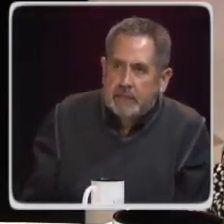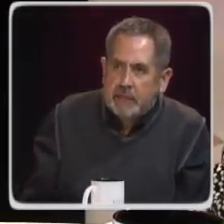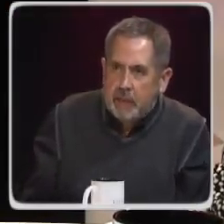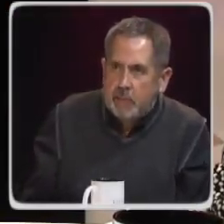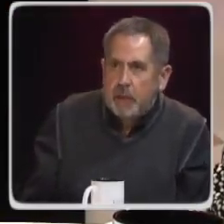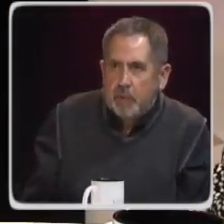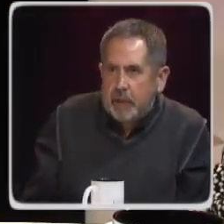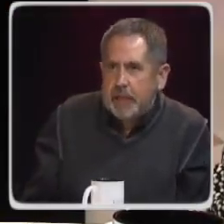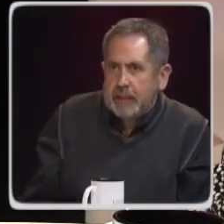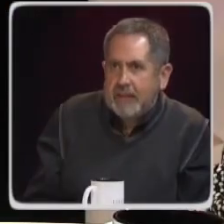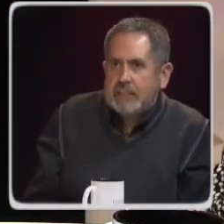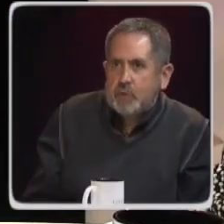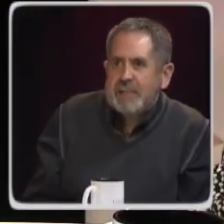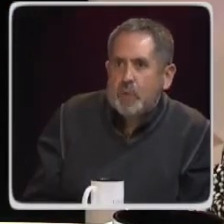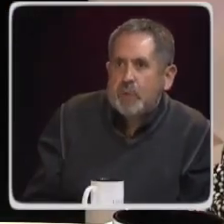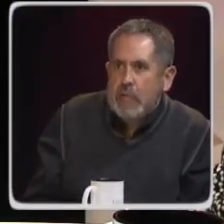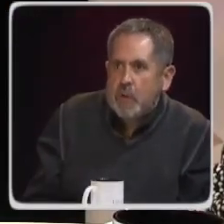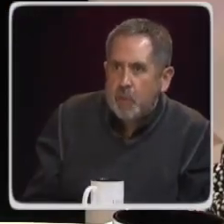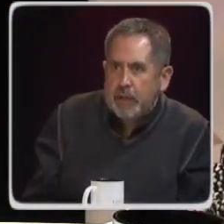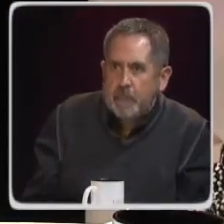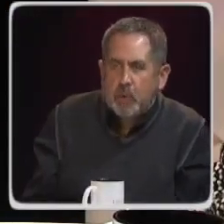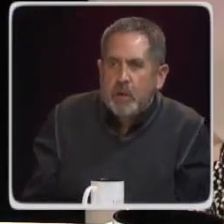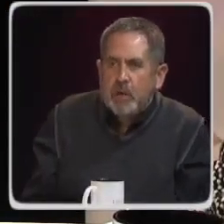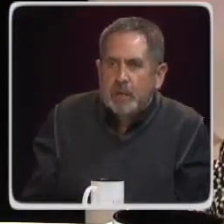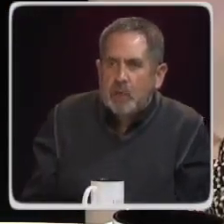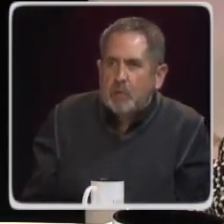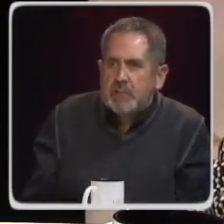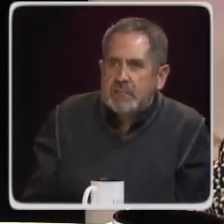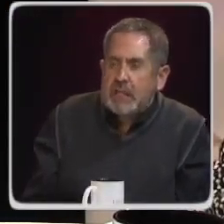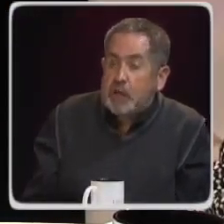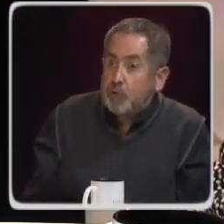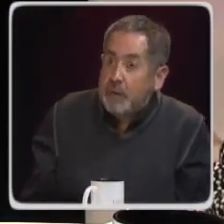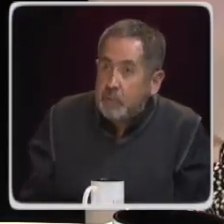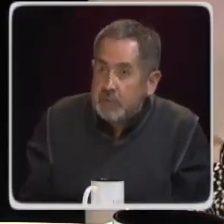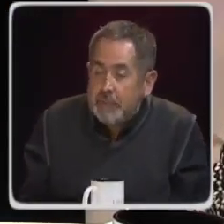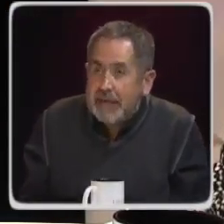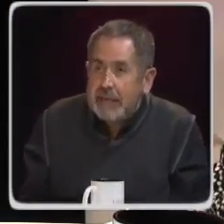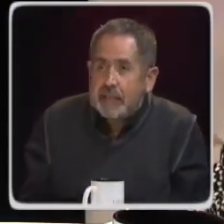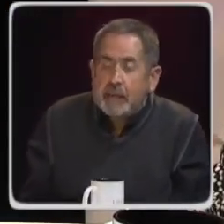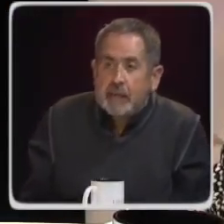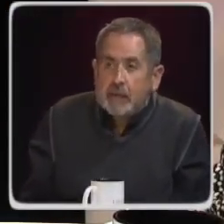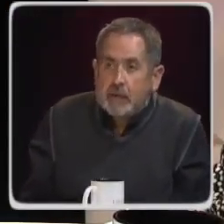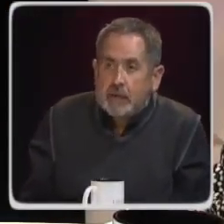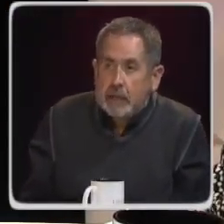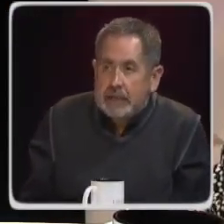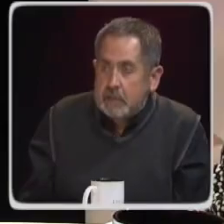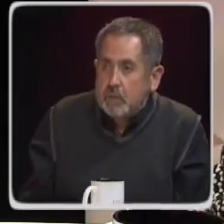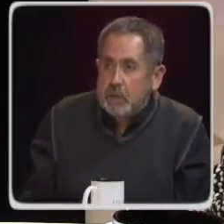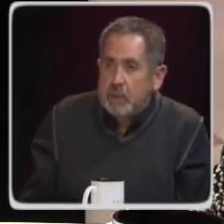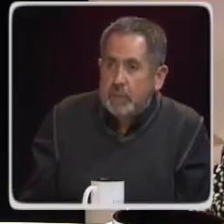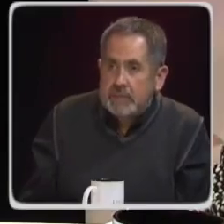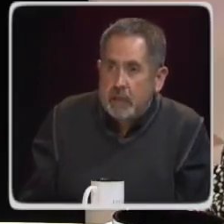sería el español. Algunos piensan que la segunda lengua sería una oralización para las personas sordas, pero